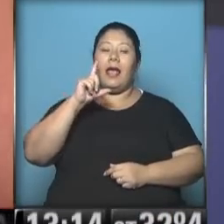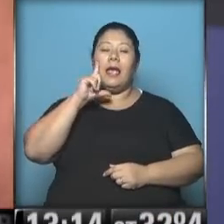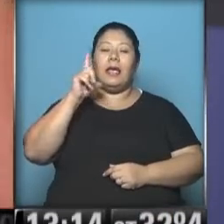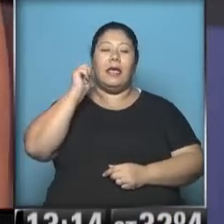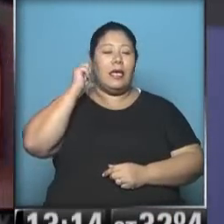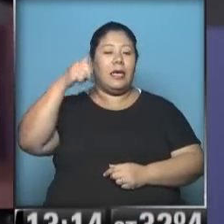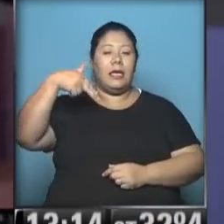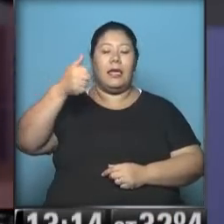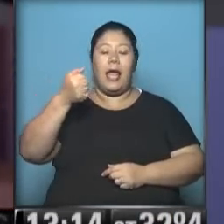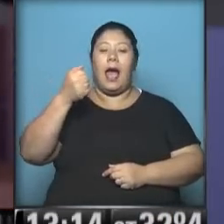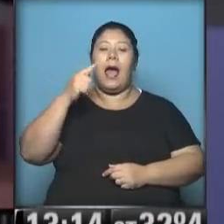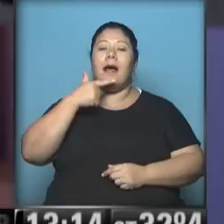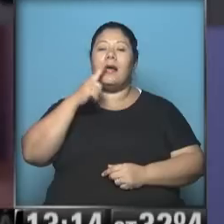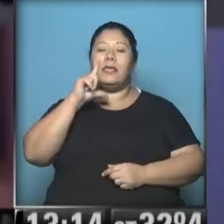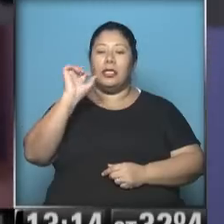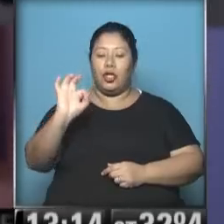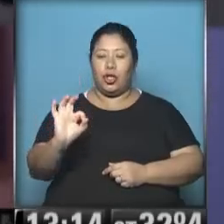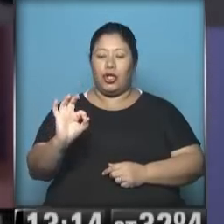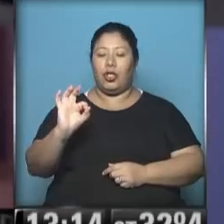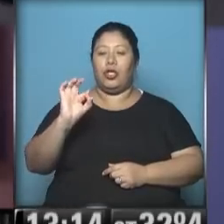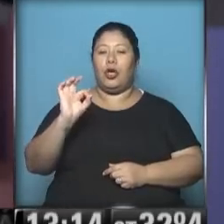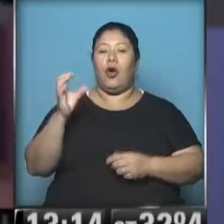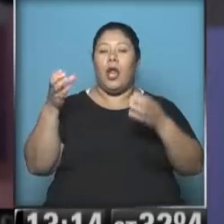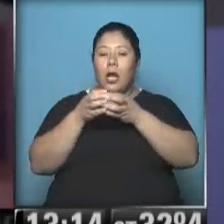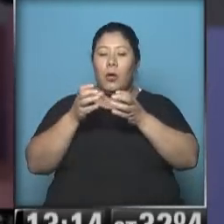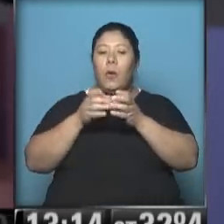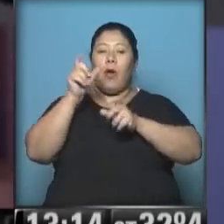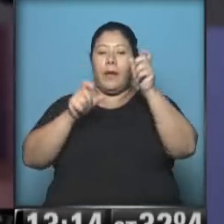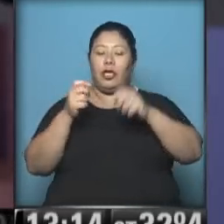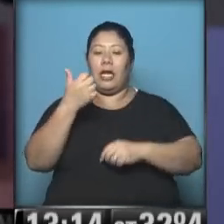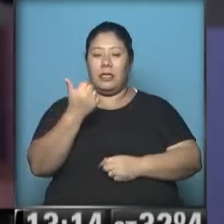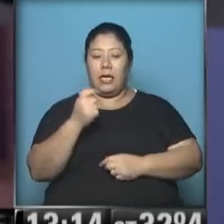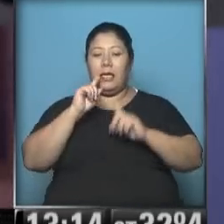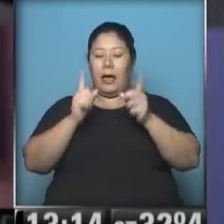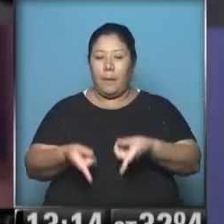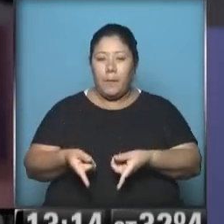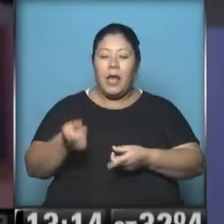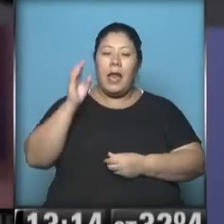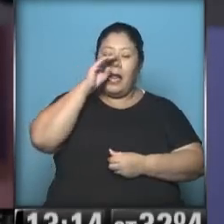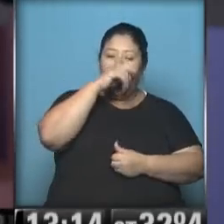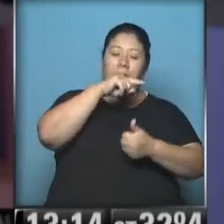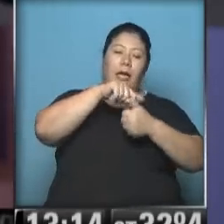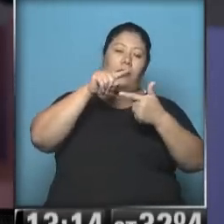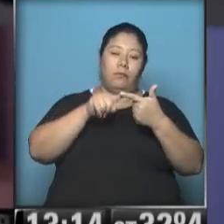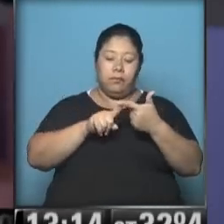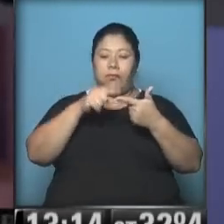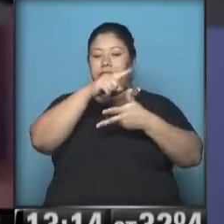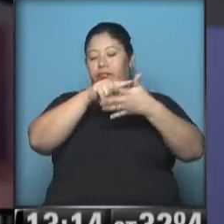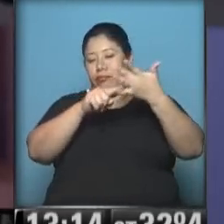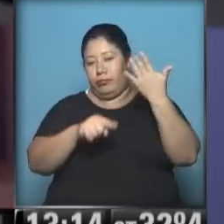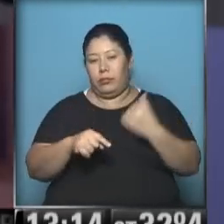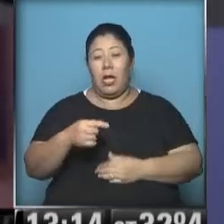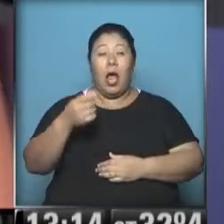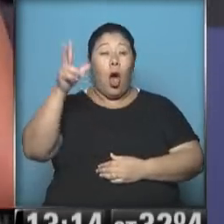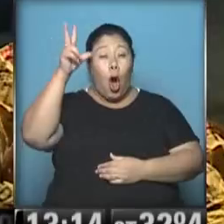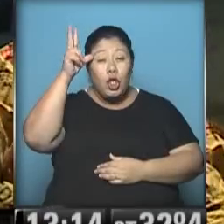con invitados. Hay entrevista también, fuimos parte de ella. Y están allí Liliana Herrero, El Negro Aguirre, Luna Monti, Juan Quintero. Imperdible, 8 de la noche del